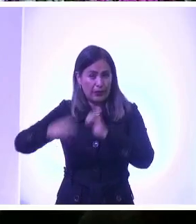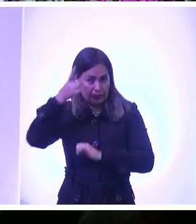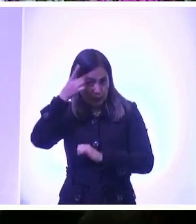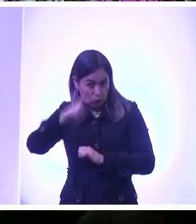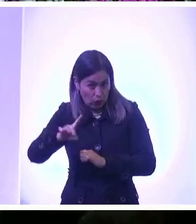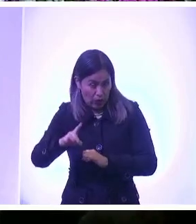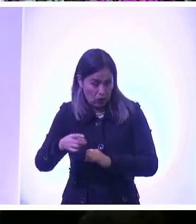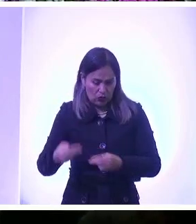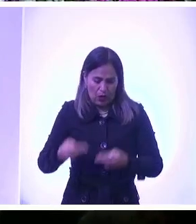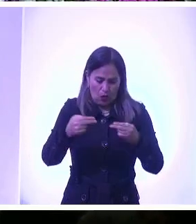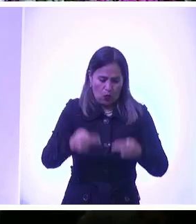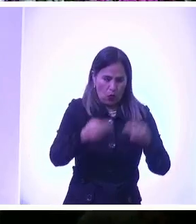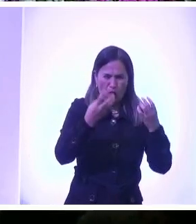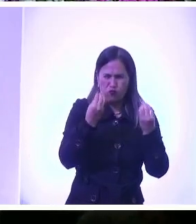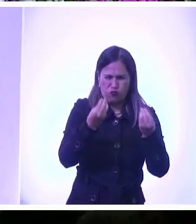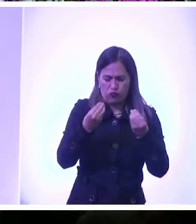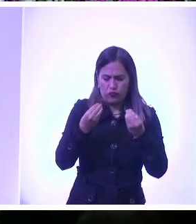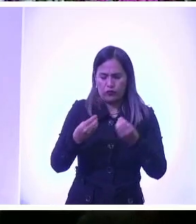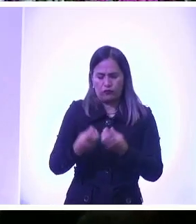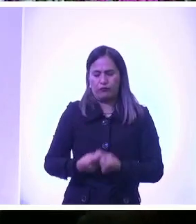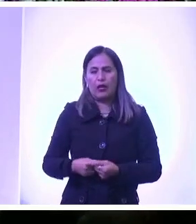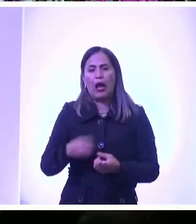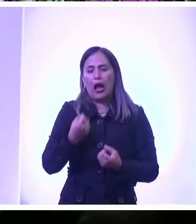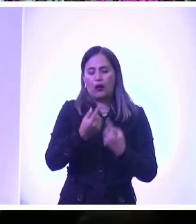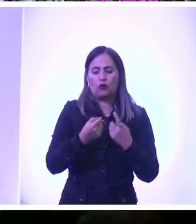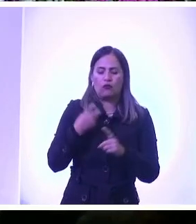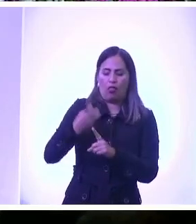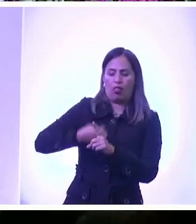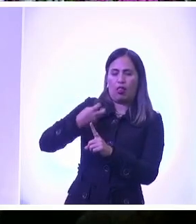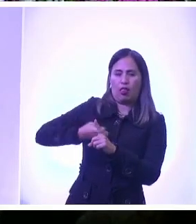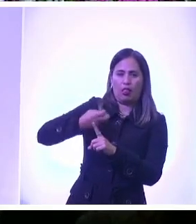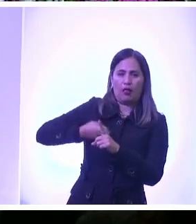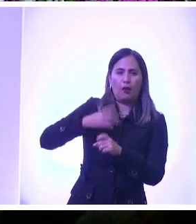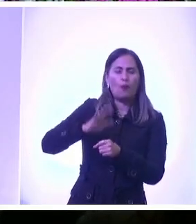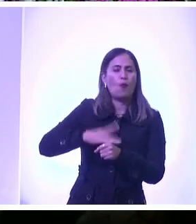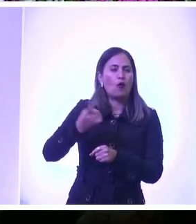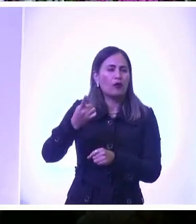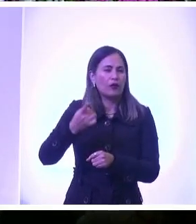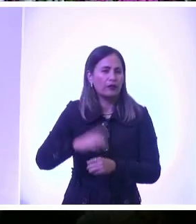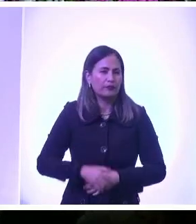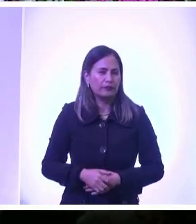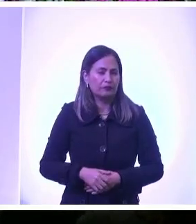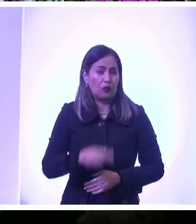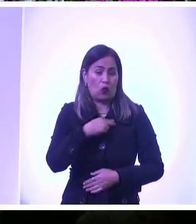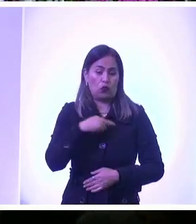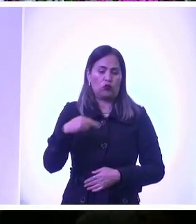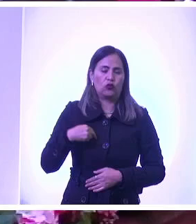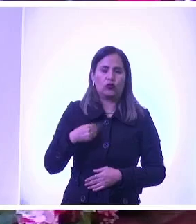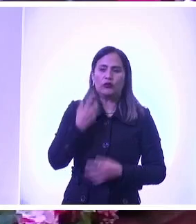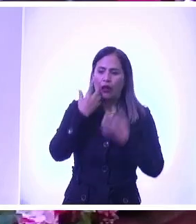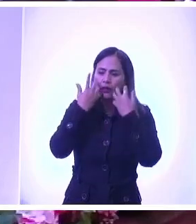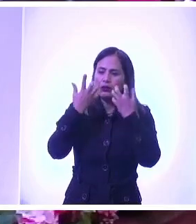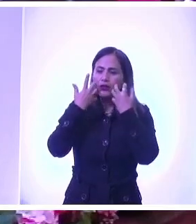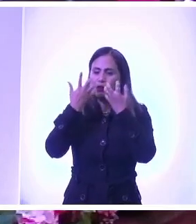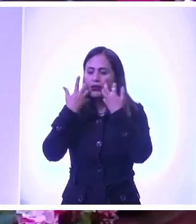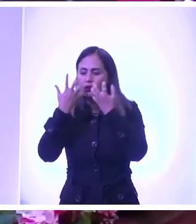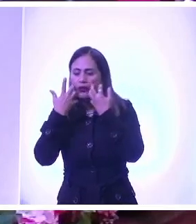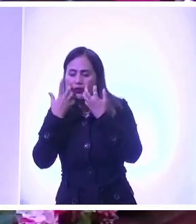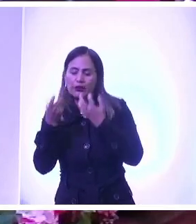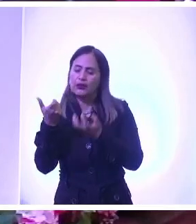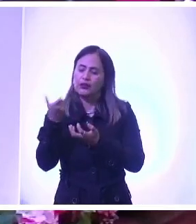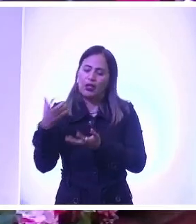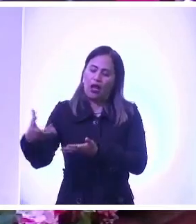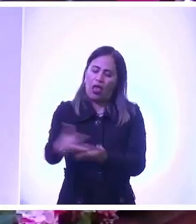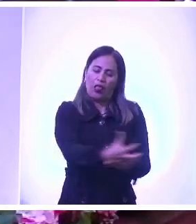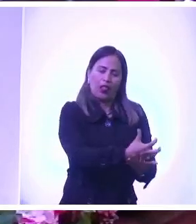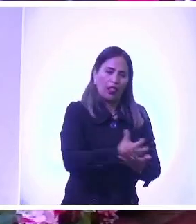país y muchos nos critican como viene señalado porque de repente dicen que somos los caníbales y que nos llevamos todo el recurso